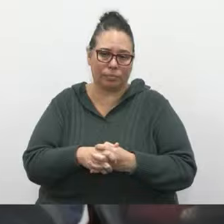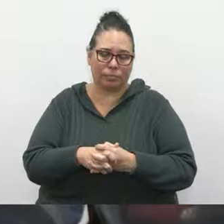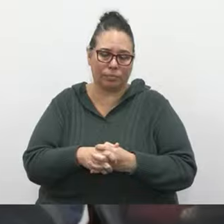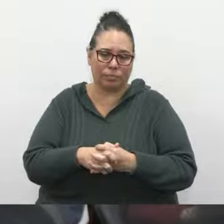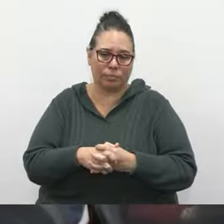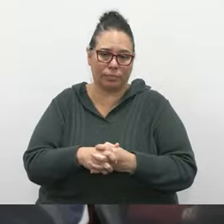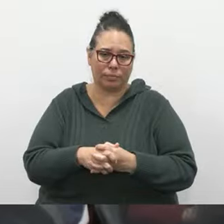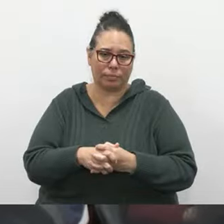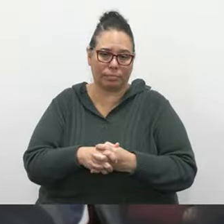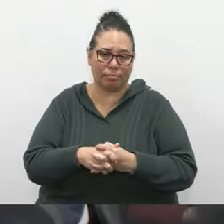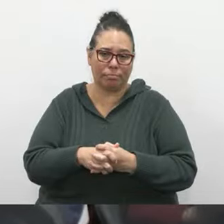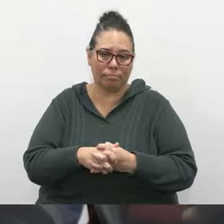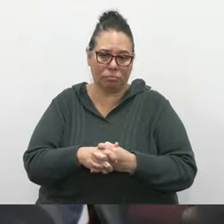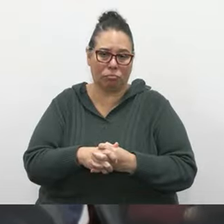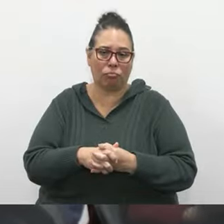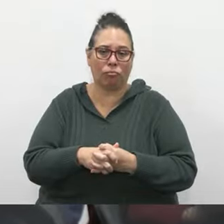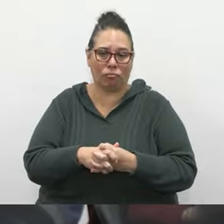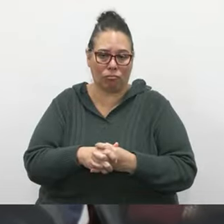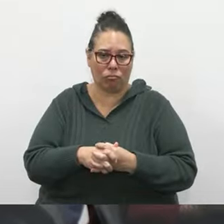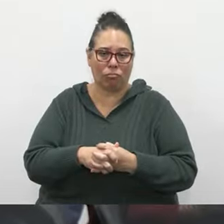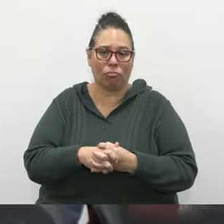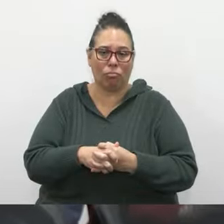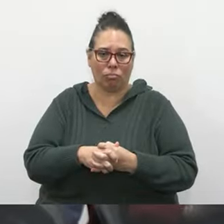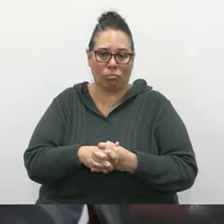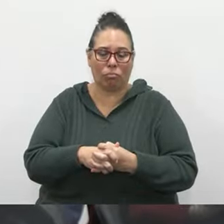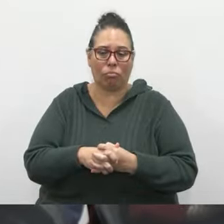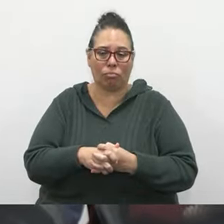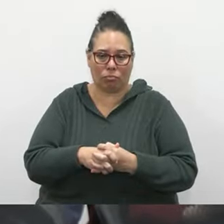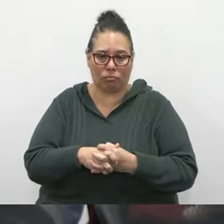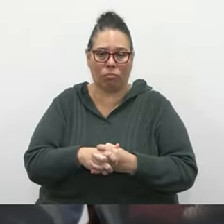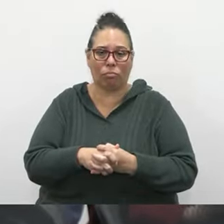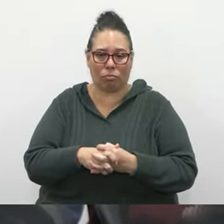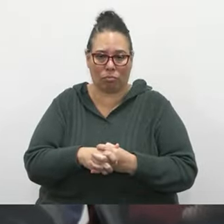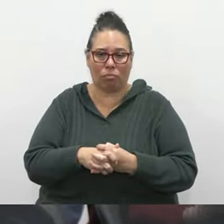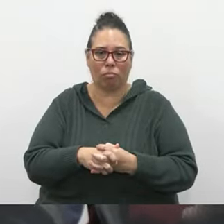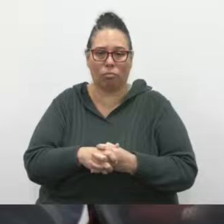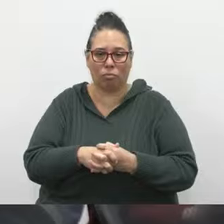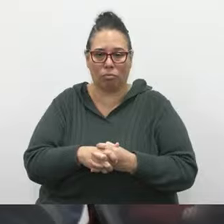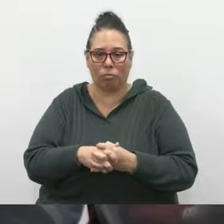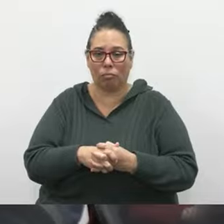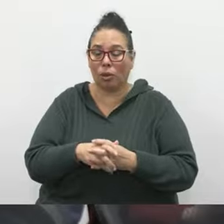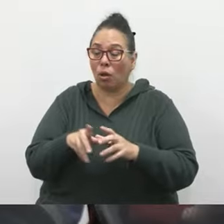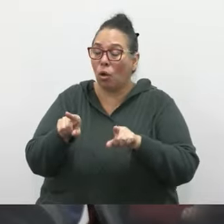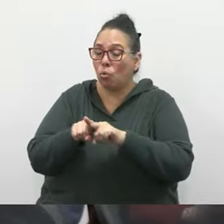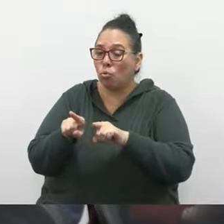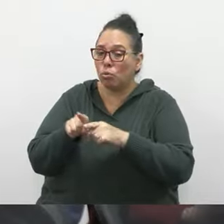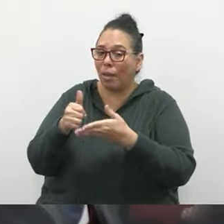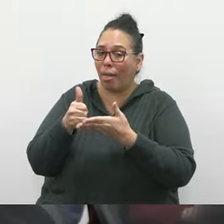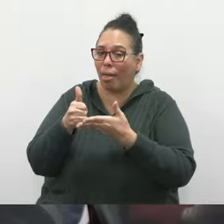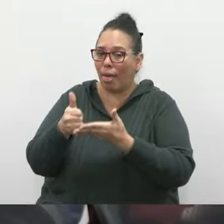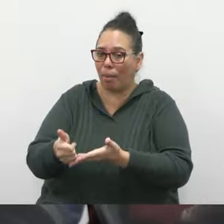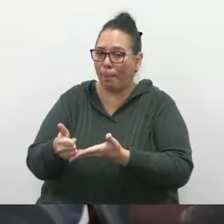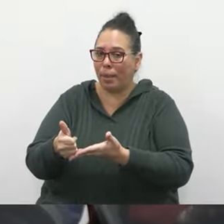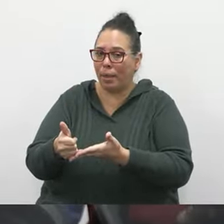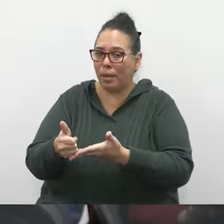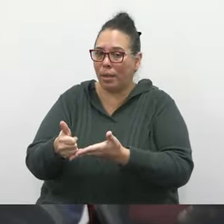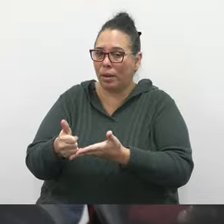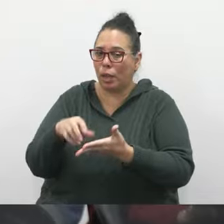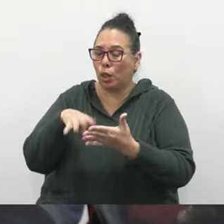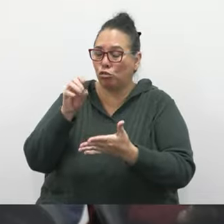académicamente a nuestros estudiantes a su vida diaria. And they also that helps